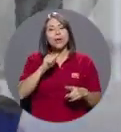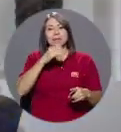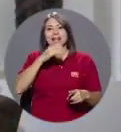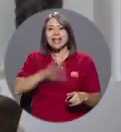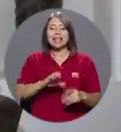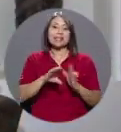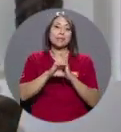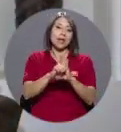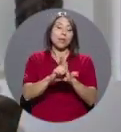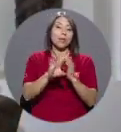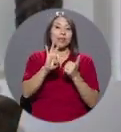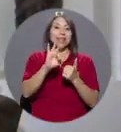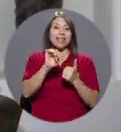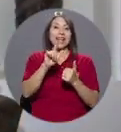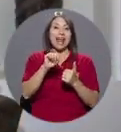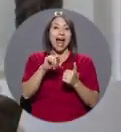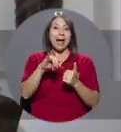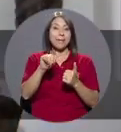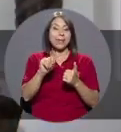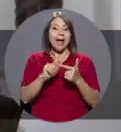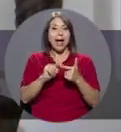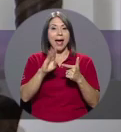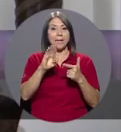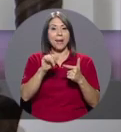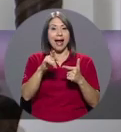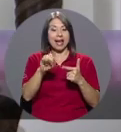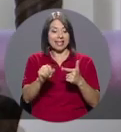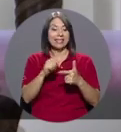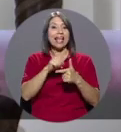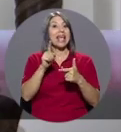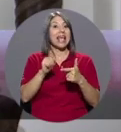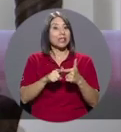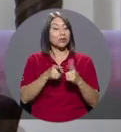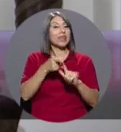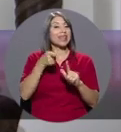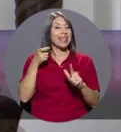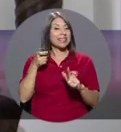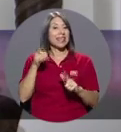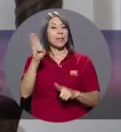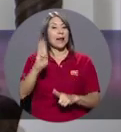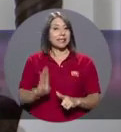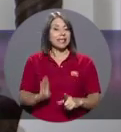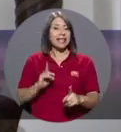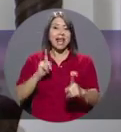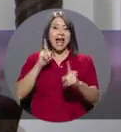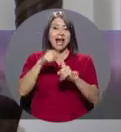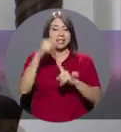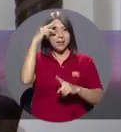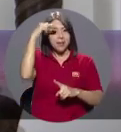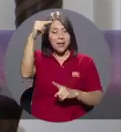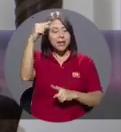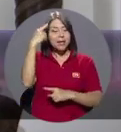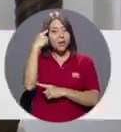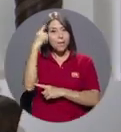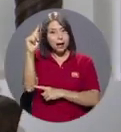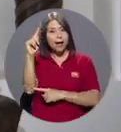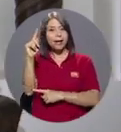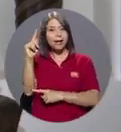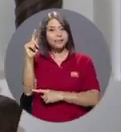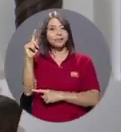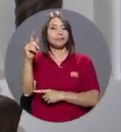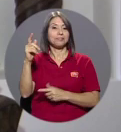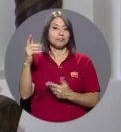más calientes como la tilapia, bagres, y eso es una oportunidad para desde Brasil hasta México